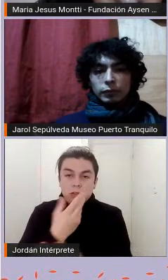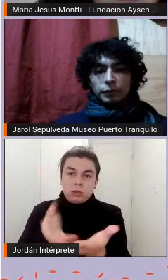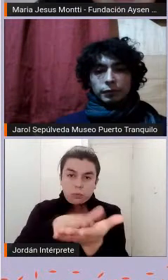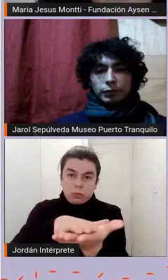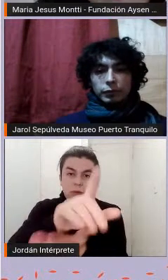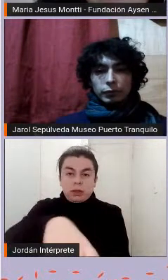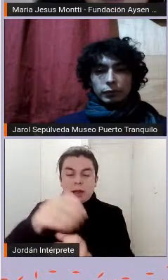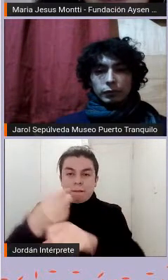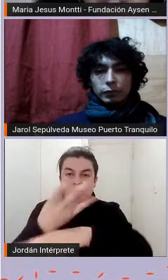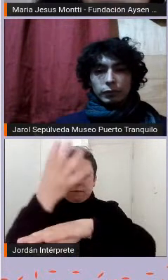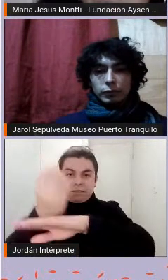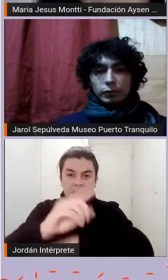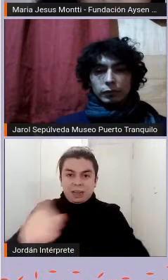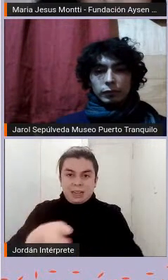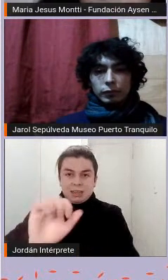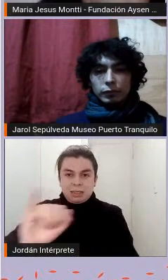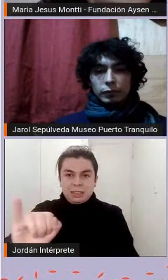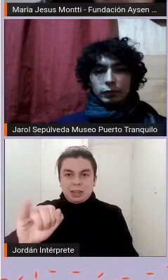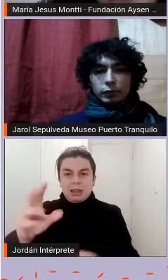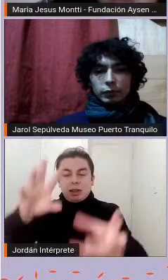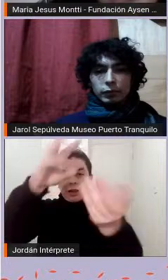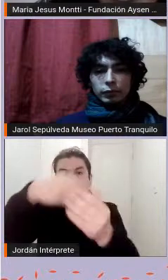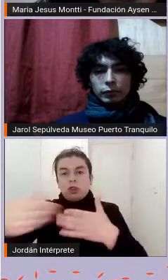posteriormente llevarlo a Puerto Río Tranquilo.